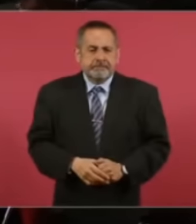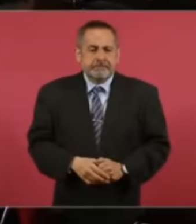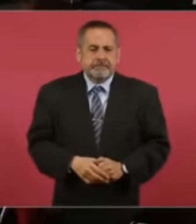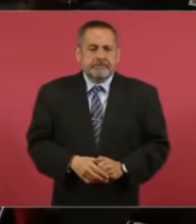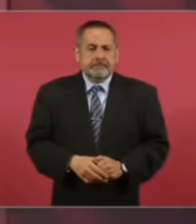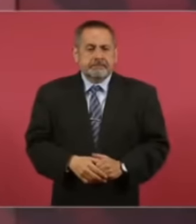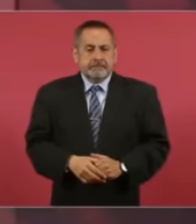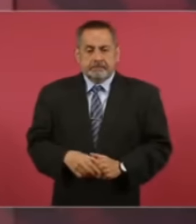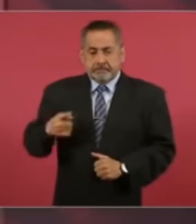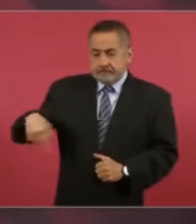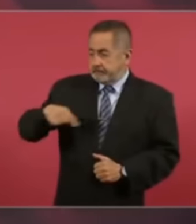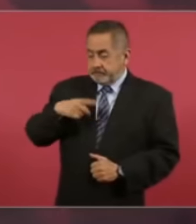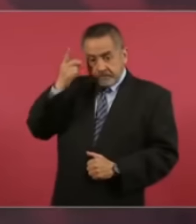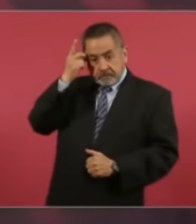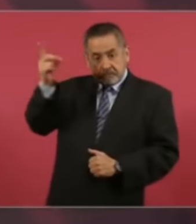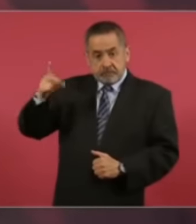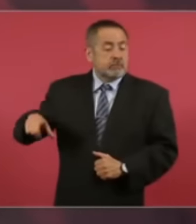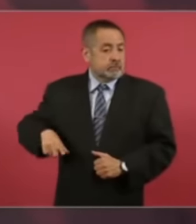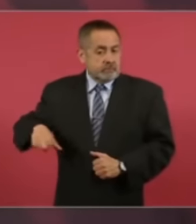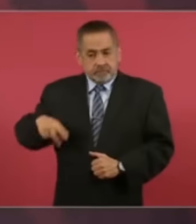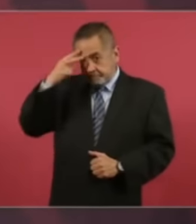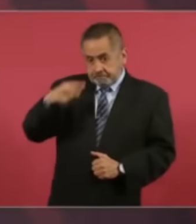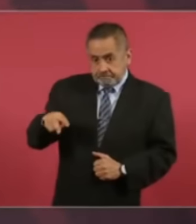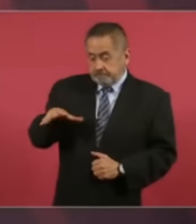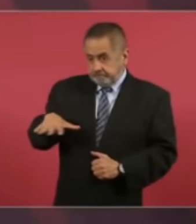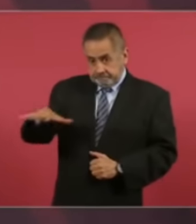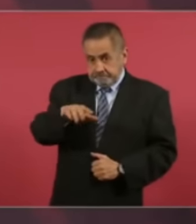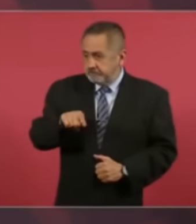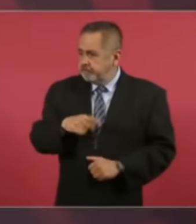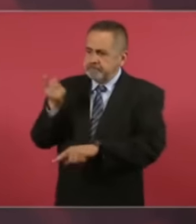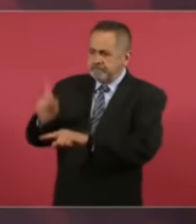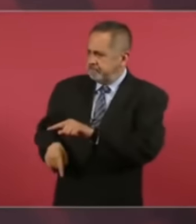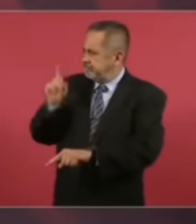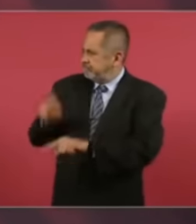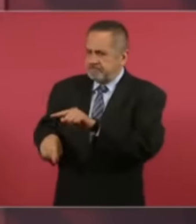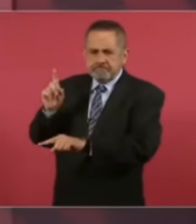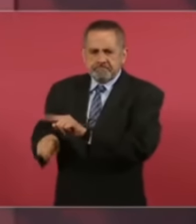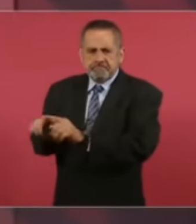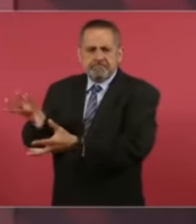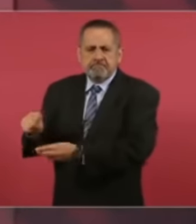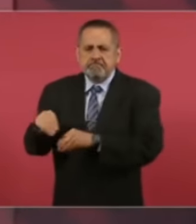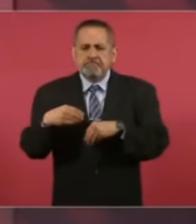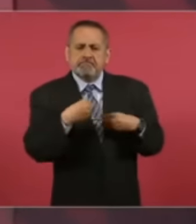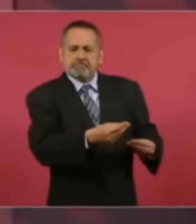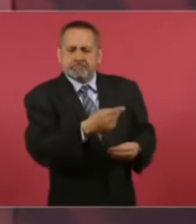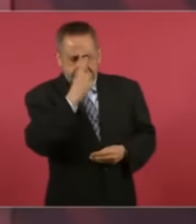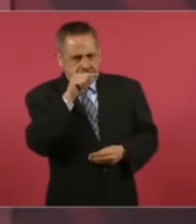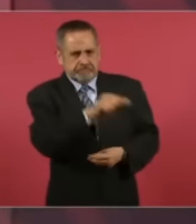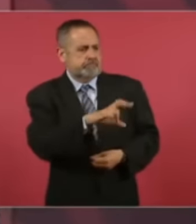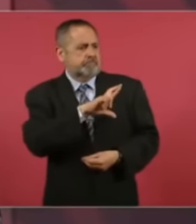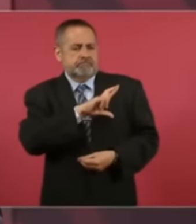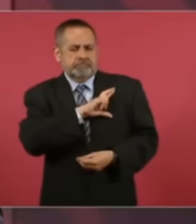Entregaron los bienes del pueblo, de la nación, a particulares.